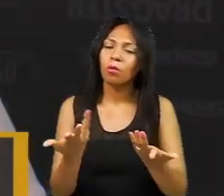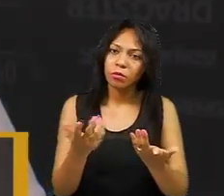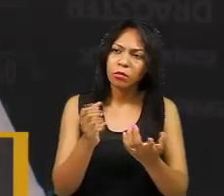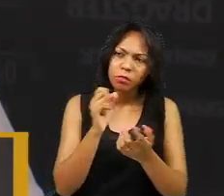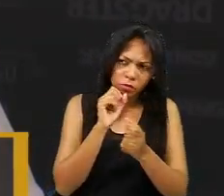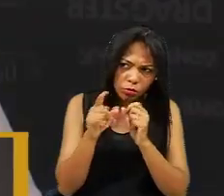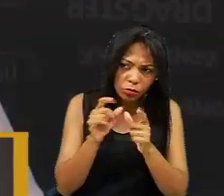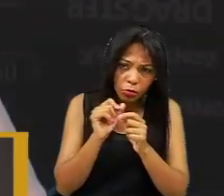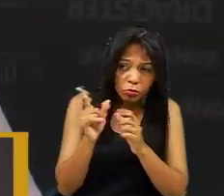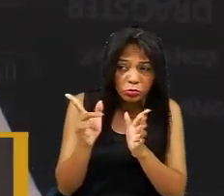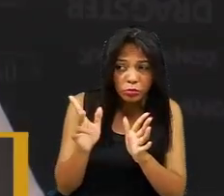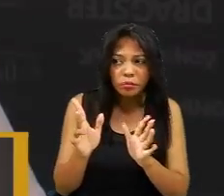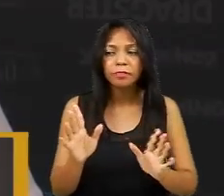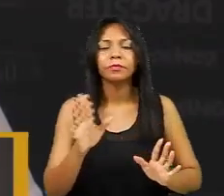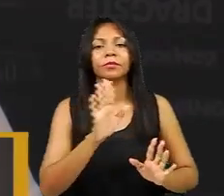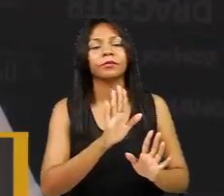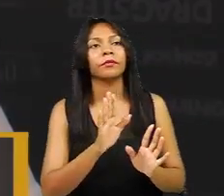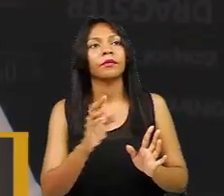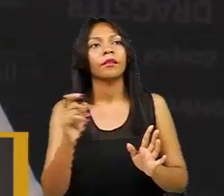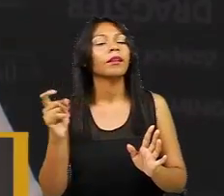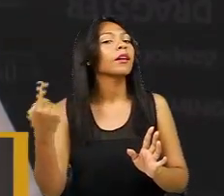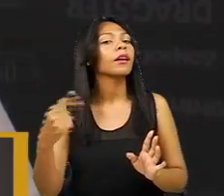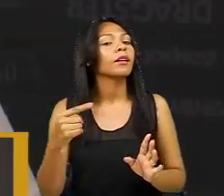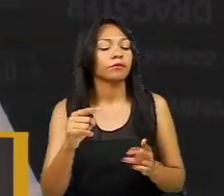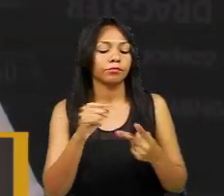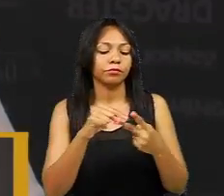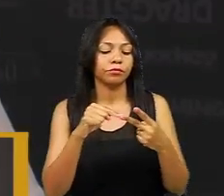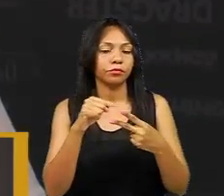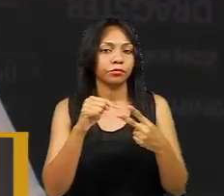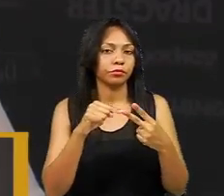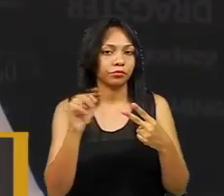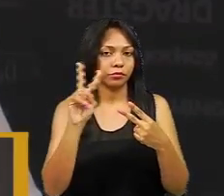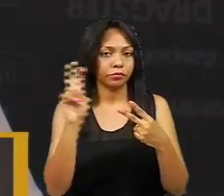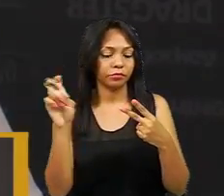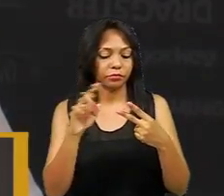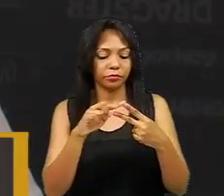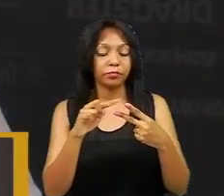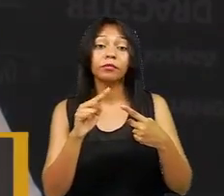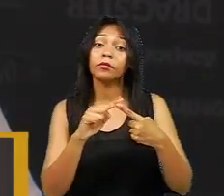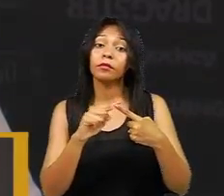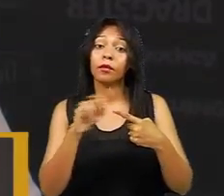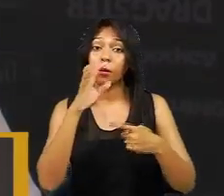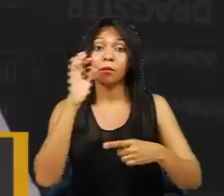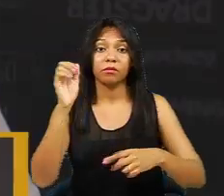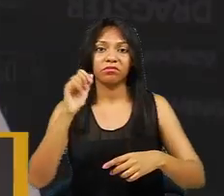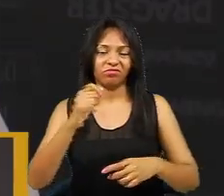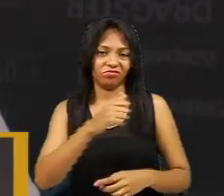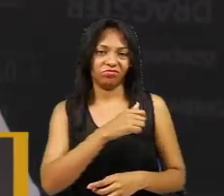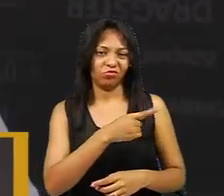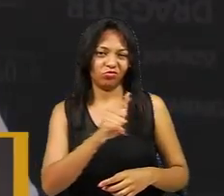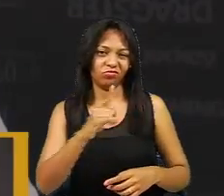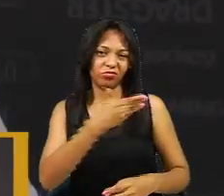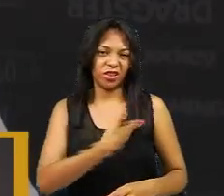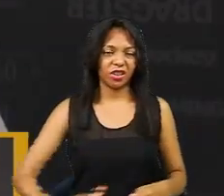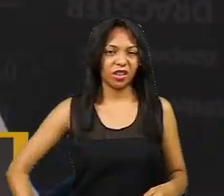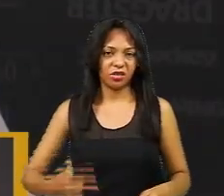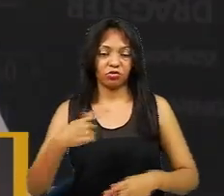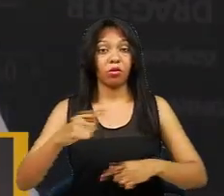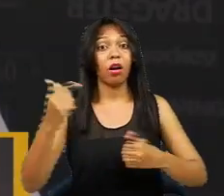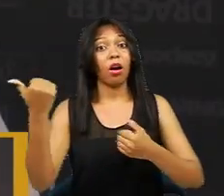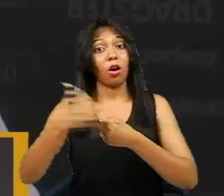reunión, básicamente se centraron en dos temas. Primero, el presidente Ecopetrol adquiere el compromiso de suspender